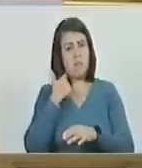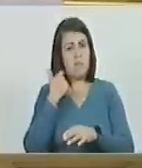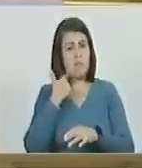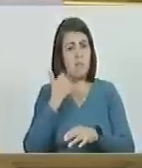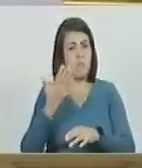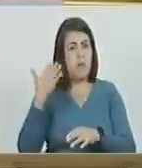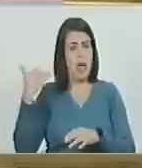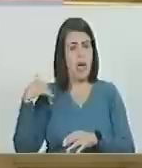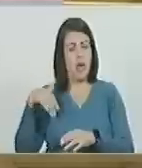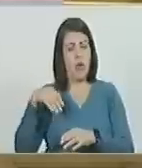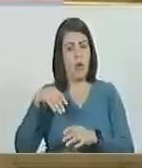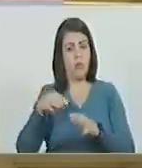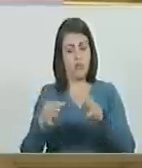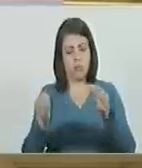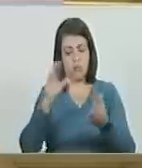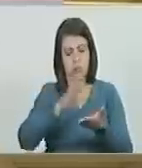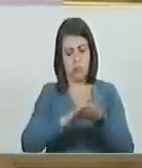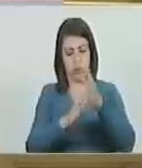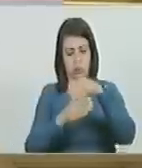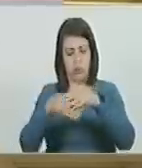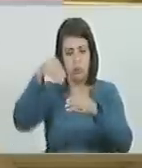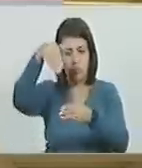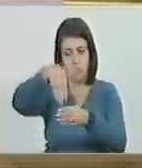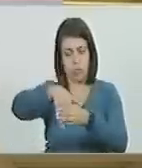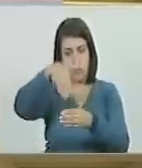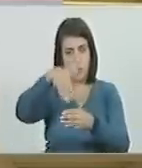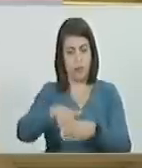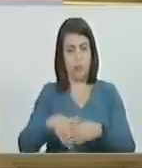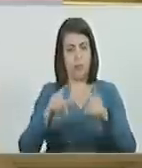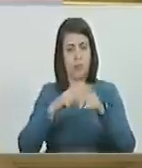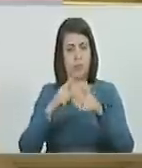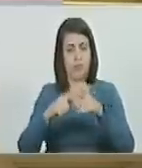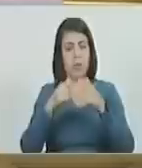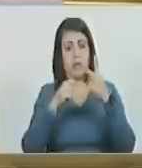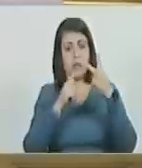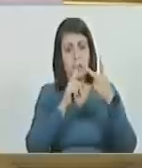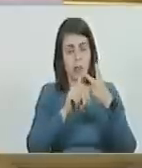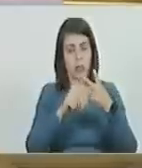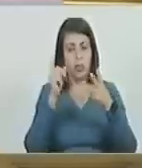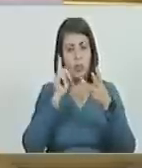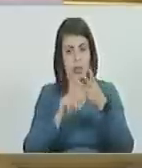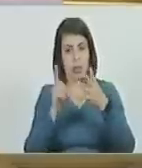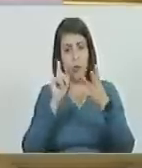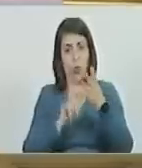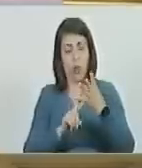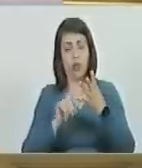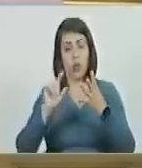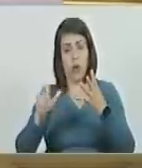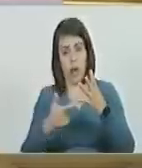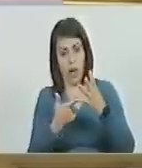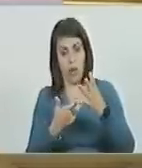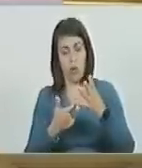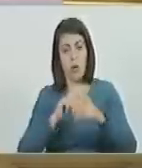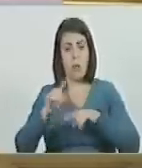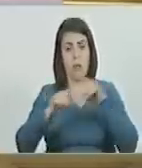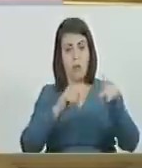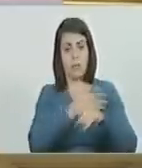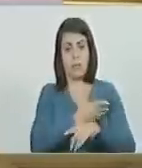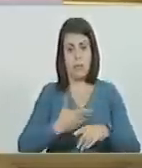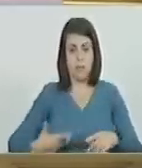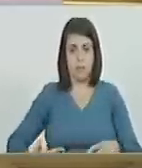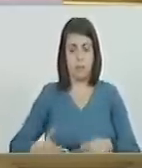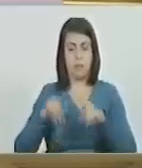electorales manuales, sistemas electorales de elección de segundo, de tercero y hasta cuarto grado para elección de mandatarios